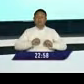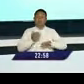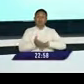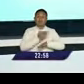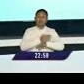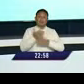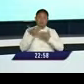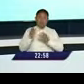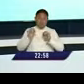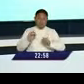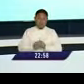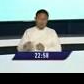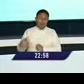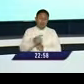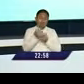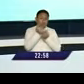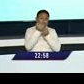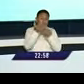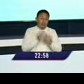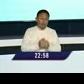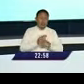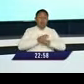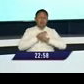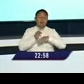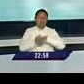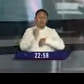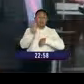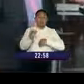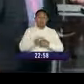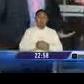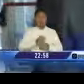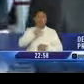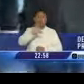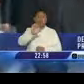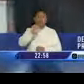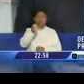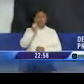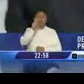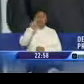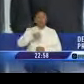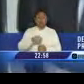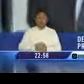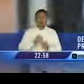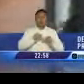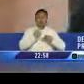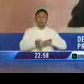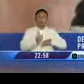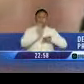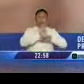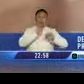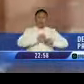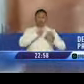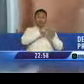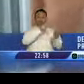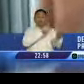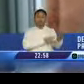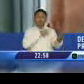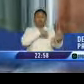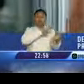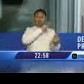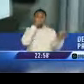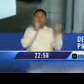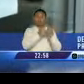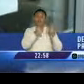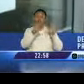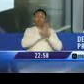Antes de finalizar, les contamos que el defensor del pueblo, César Córdoba, presentó en la Asamblea Nacional un proyecto de reformas a la Ley